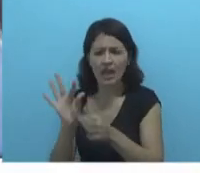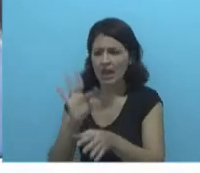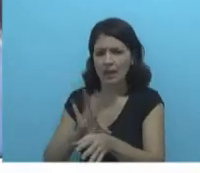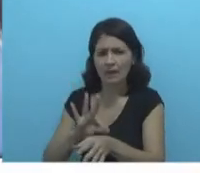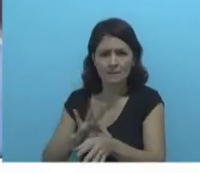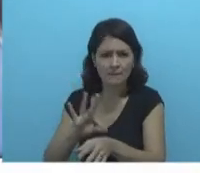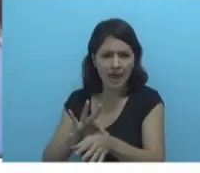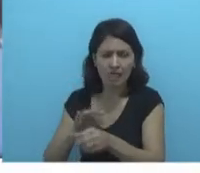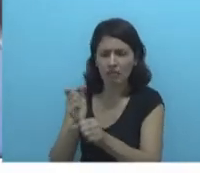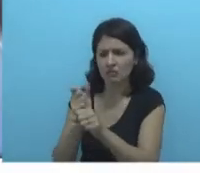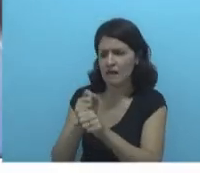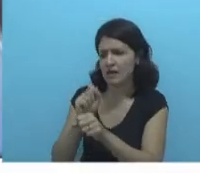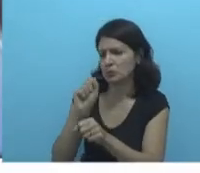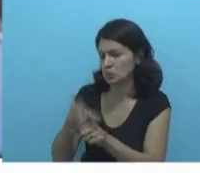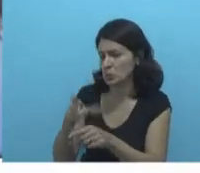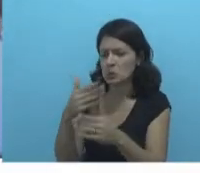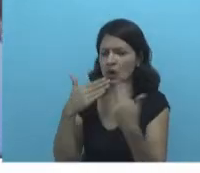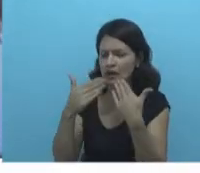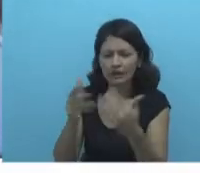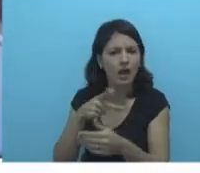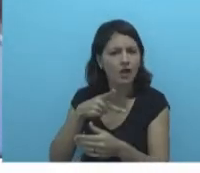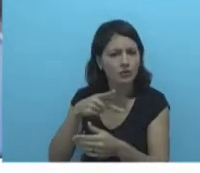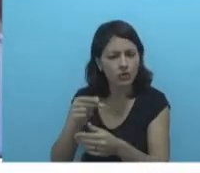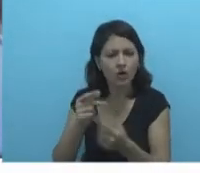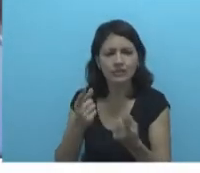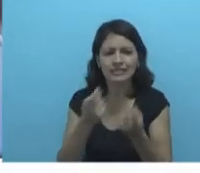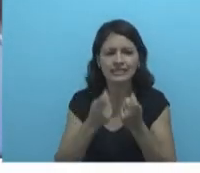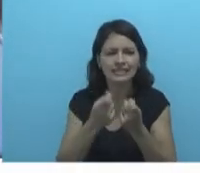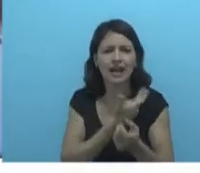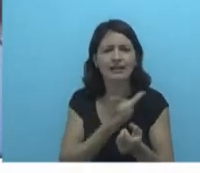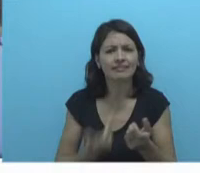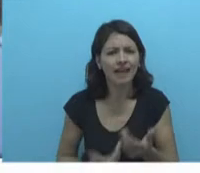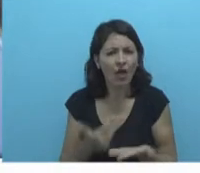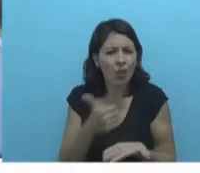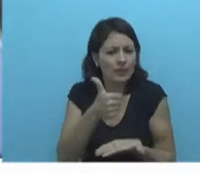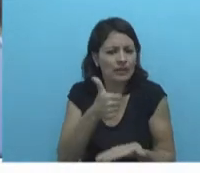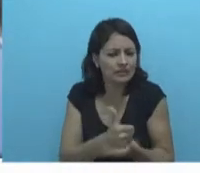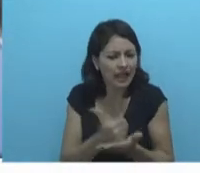los acompañe, un Estado que los cuide, pero sobre todo un Estado que